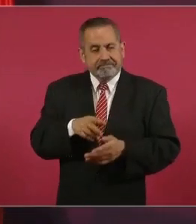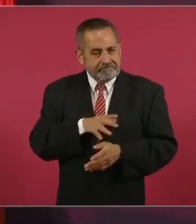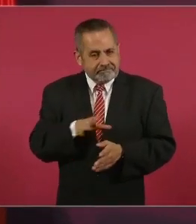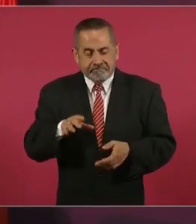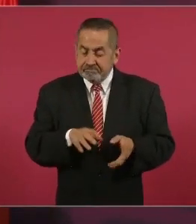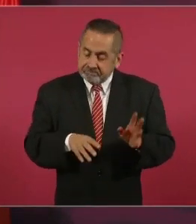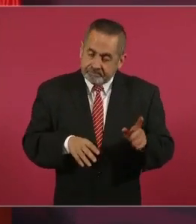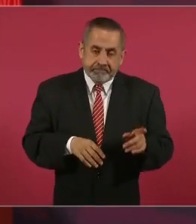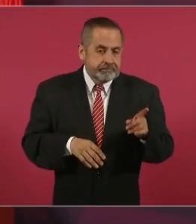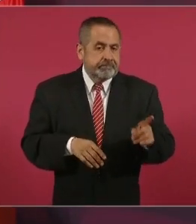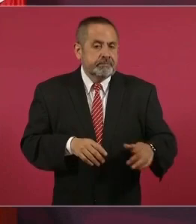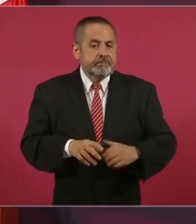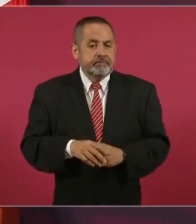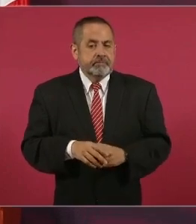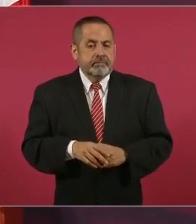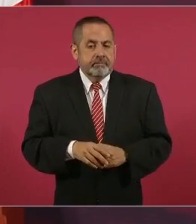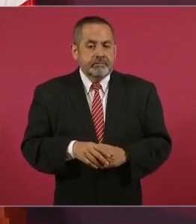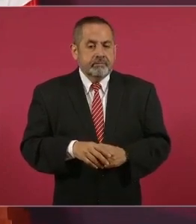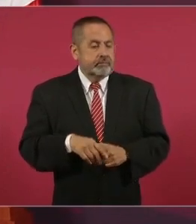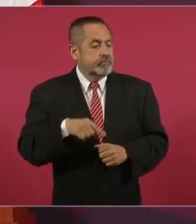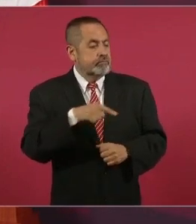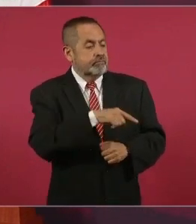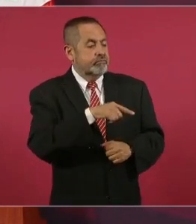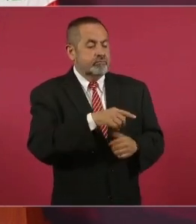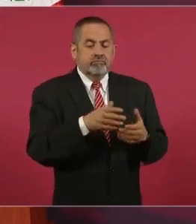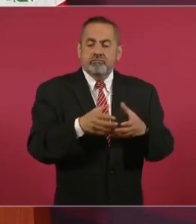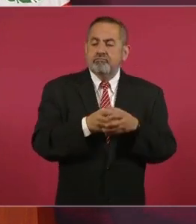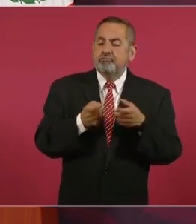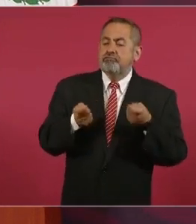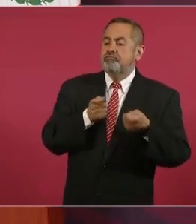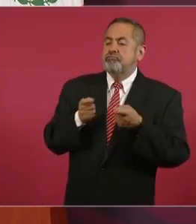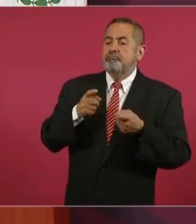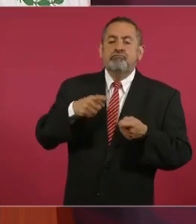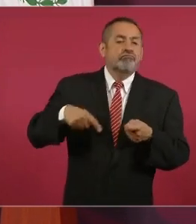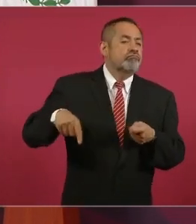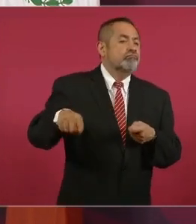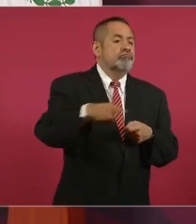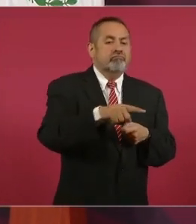de las clases medias.